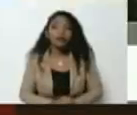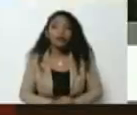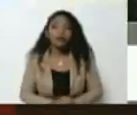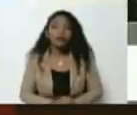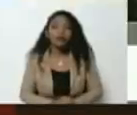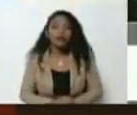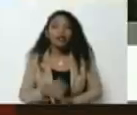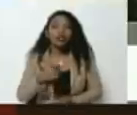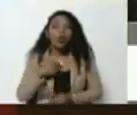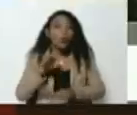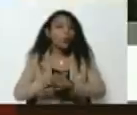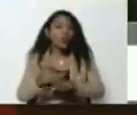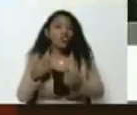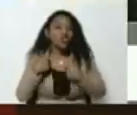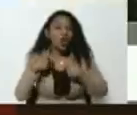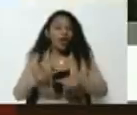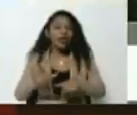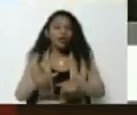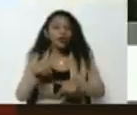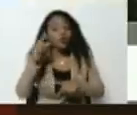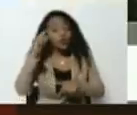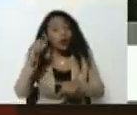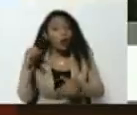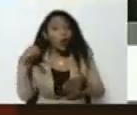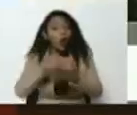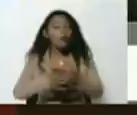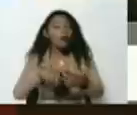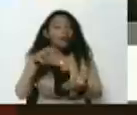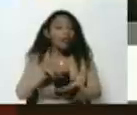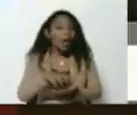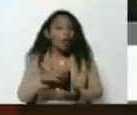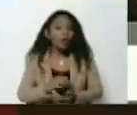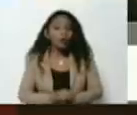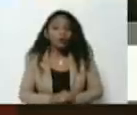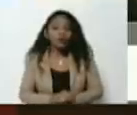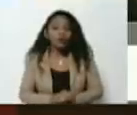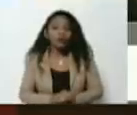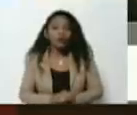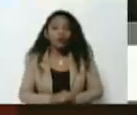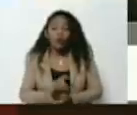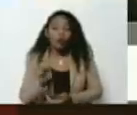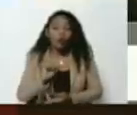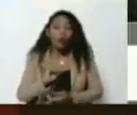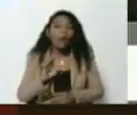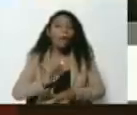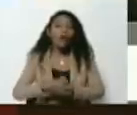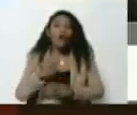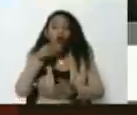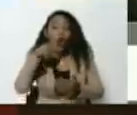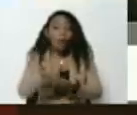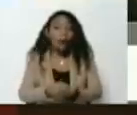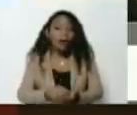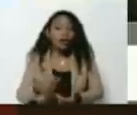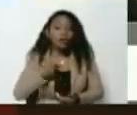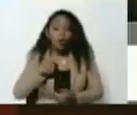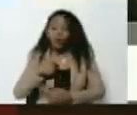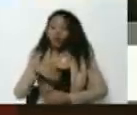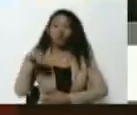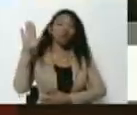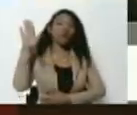¿Y yo por qué estoy aquí? Porque un día di un golpe de Estado. Porque me nombró Donald Trump